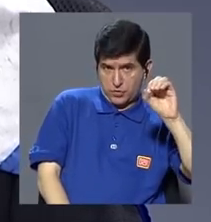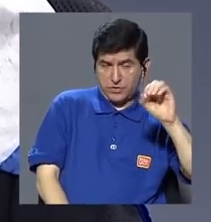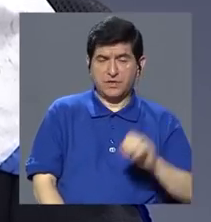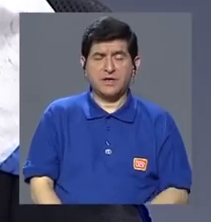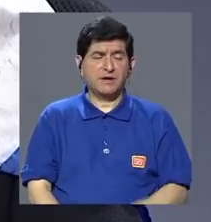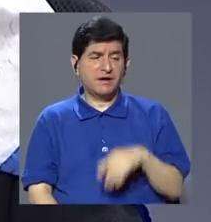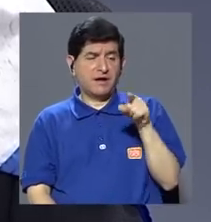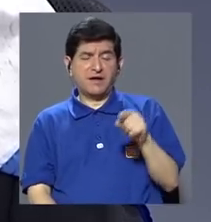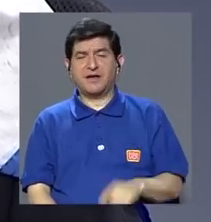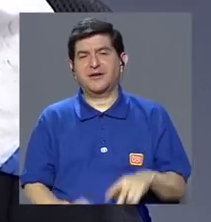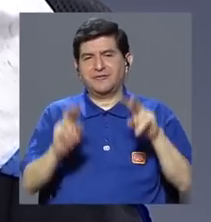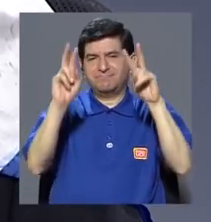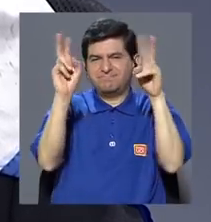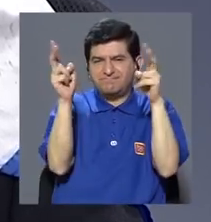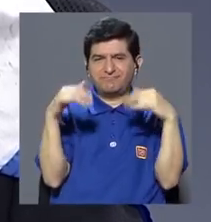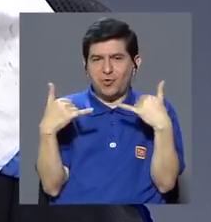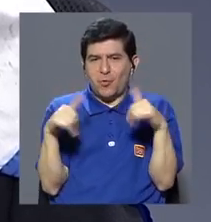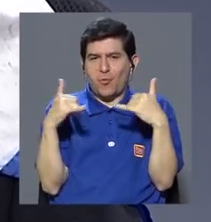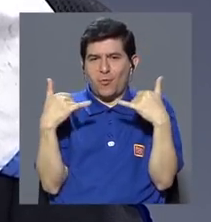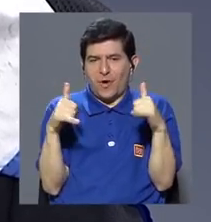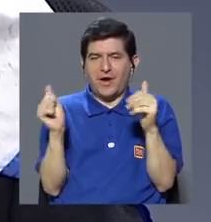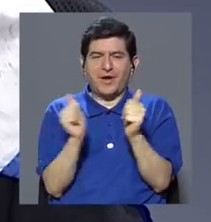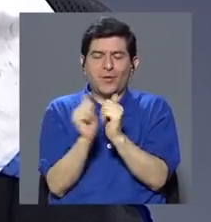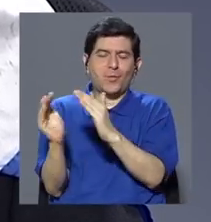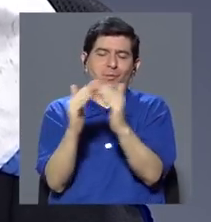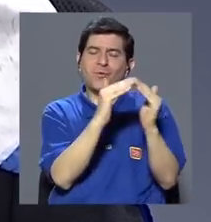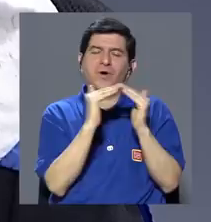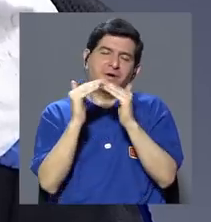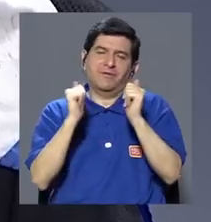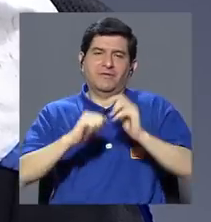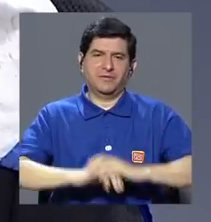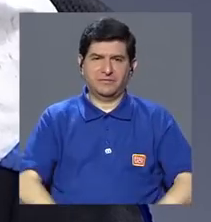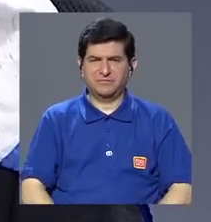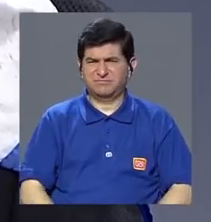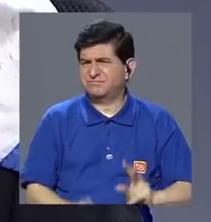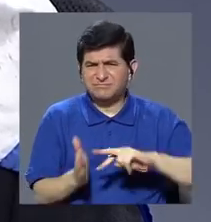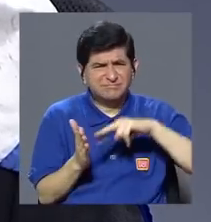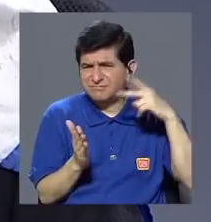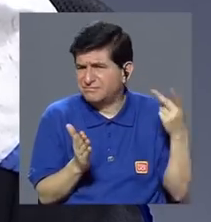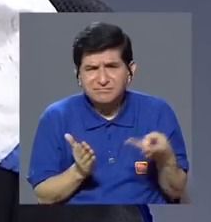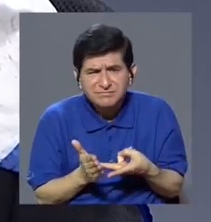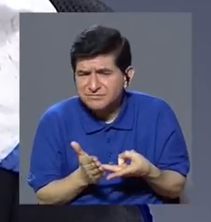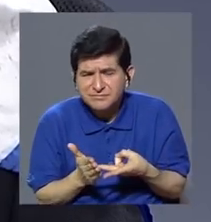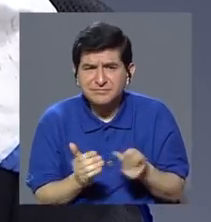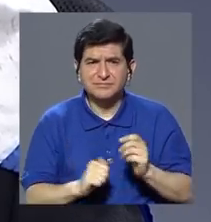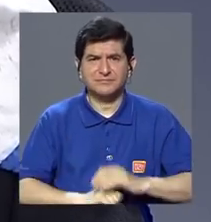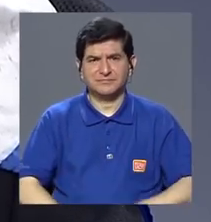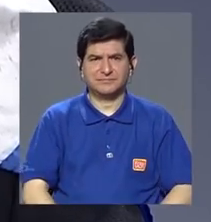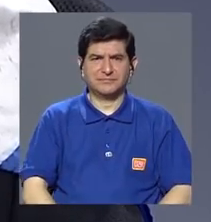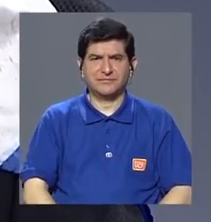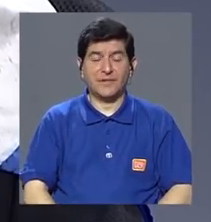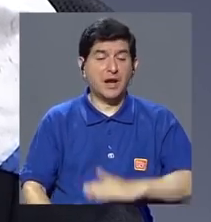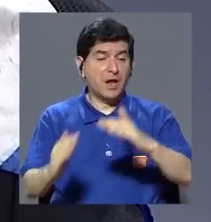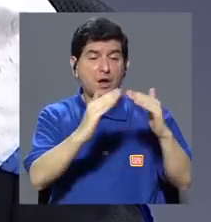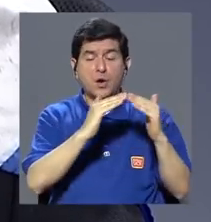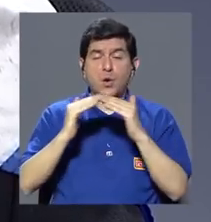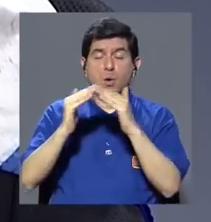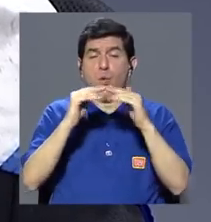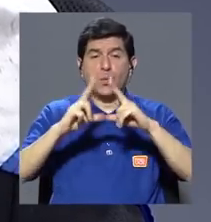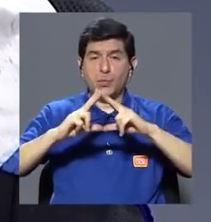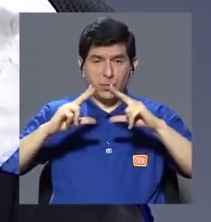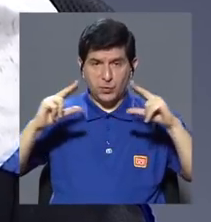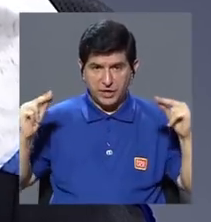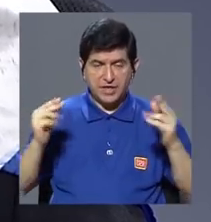juega juega y está jugando con el pueblo o sea la comunidad nicaragüense